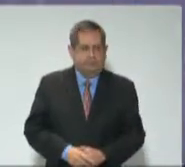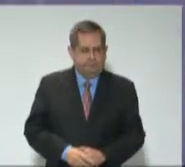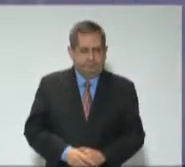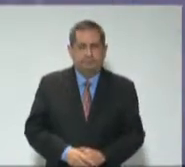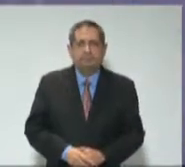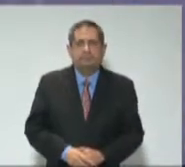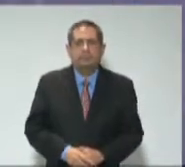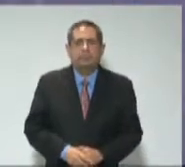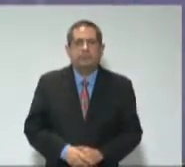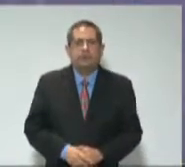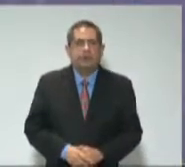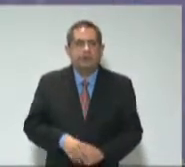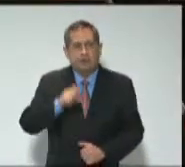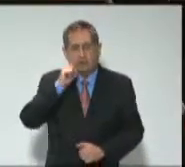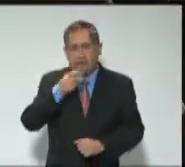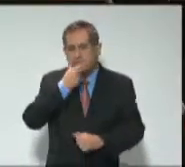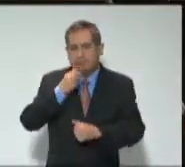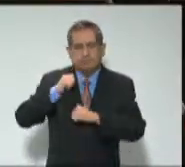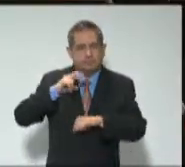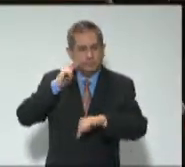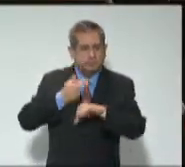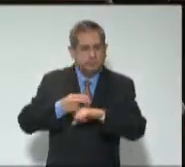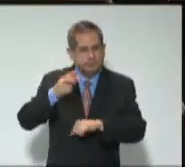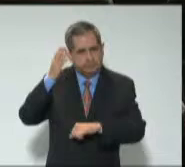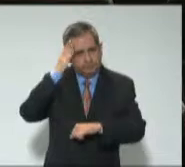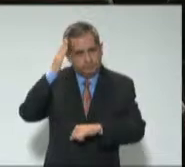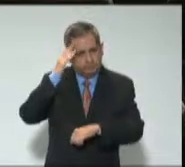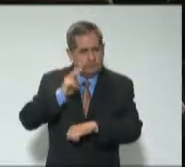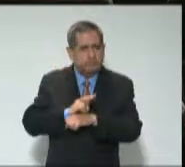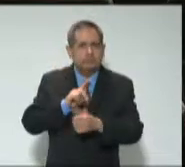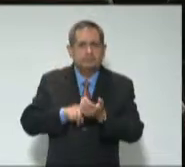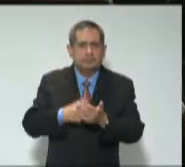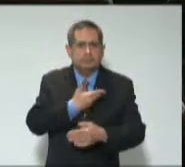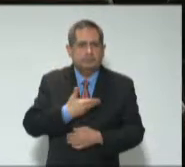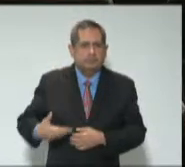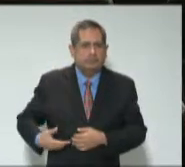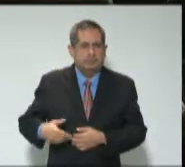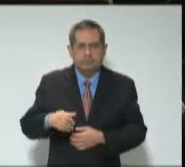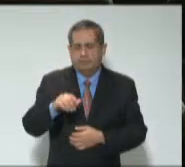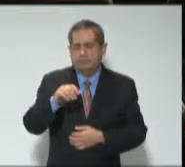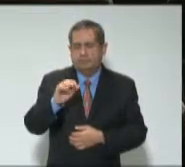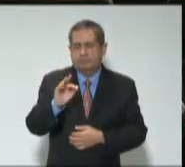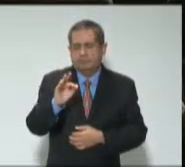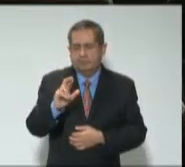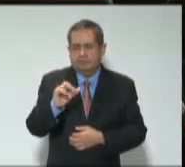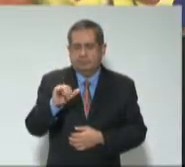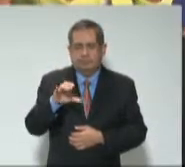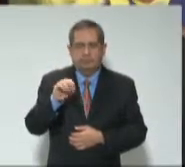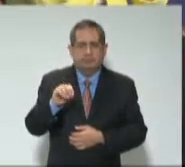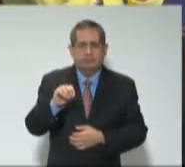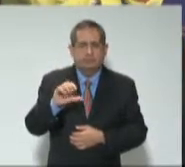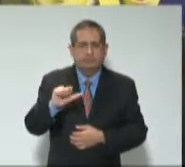cadena y el comisionado presidente del inay Francisco Javier Acuña